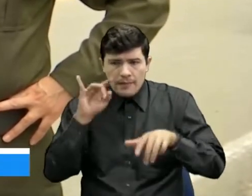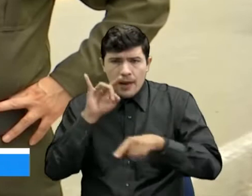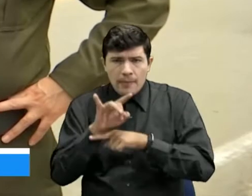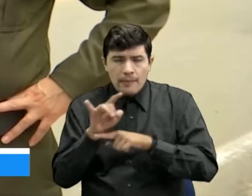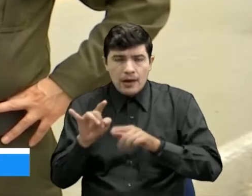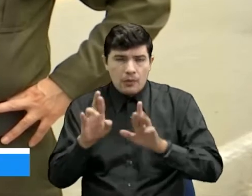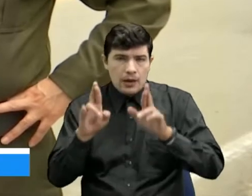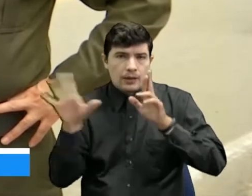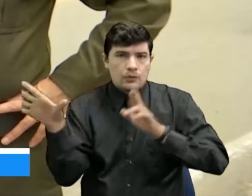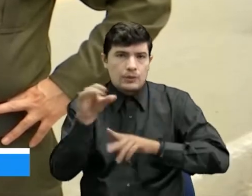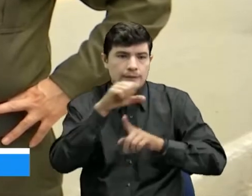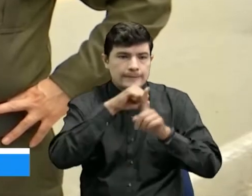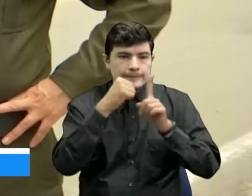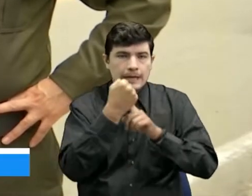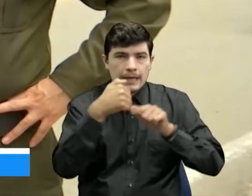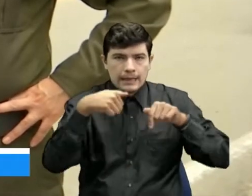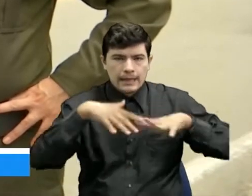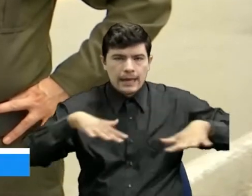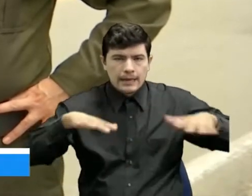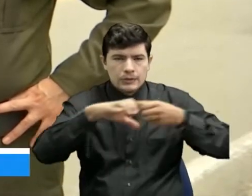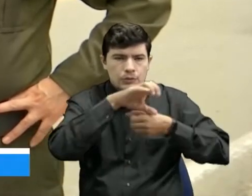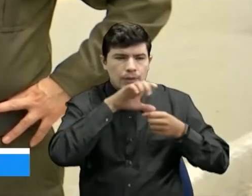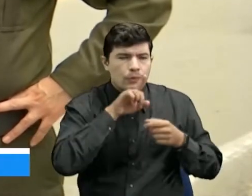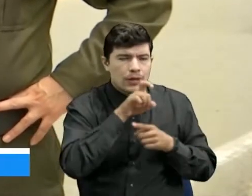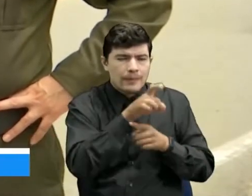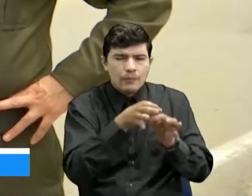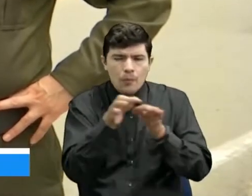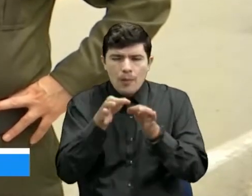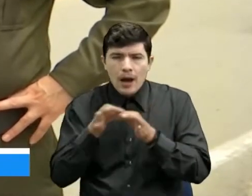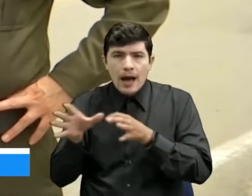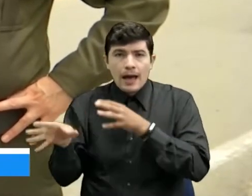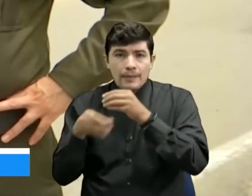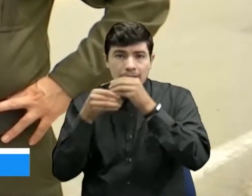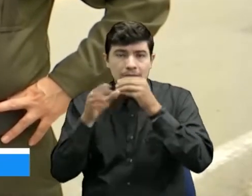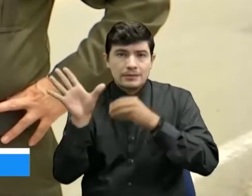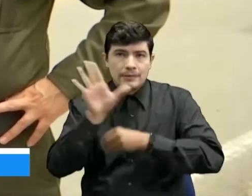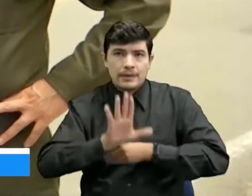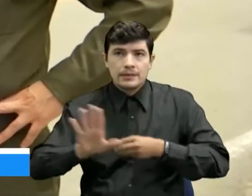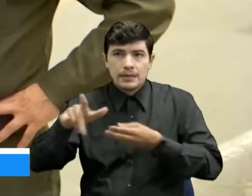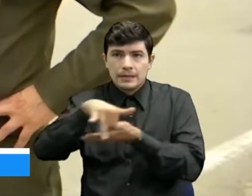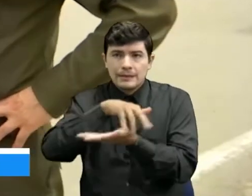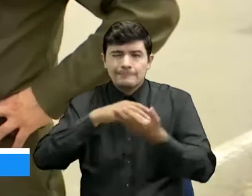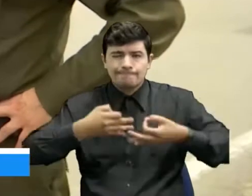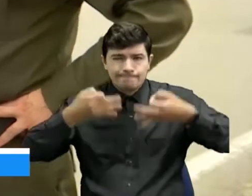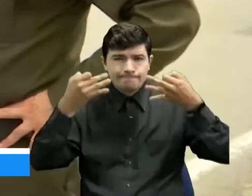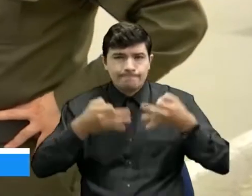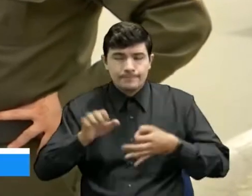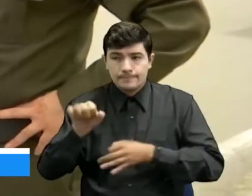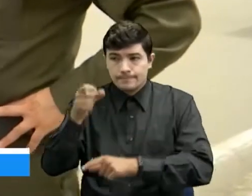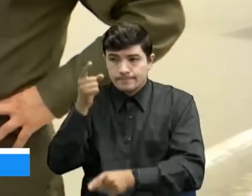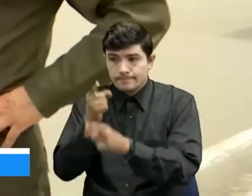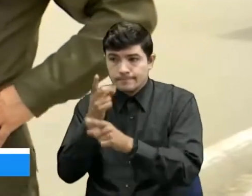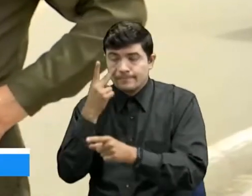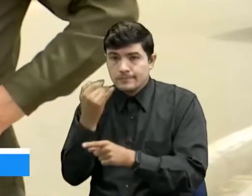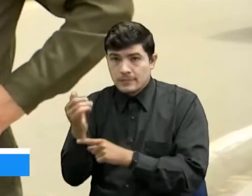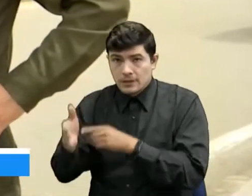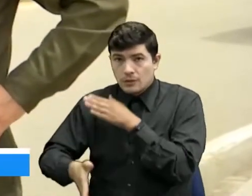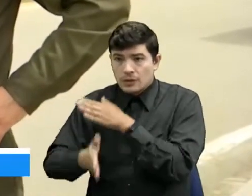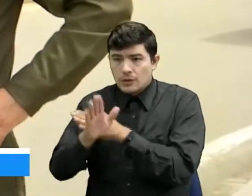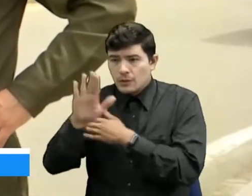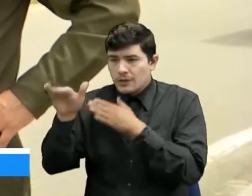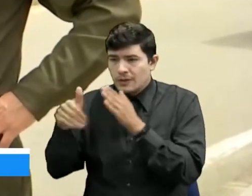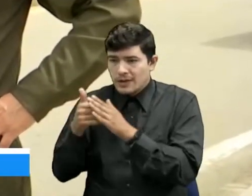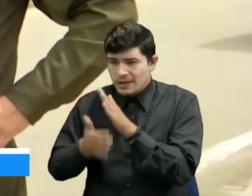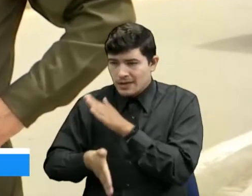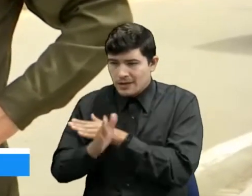los habitantes, no solamente en el área metropolitana de Bucaramanga, sino también en todo el departamento de Santander. General, lo dejo porque tiene que ir usted con todo este ejercicio